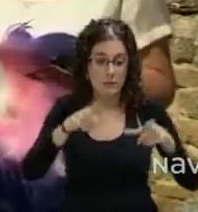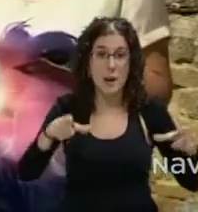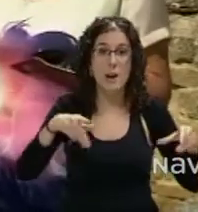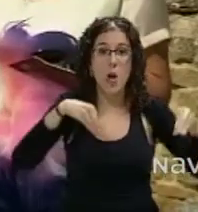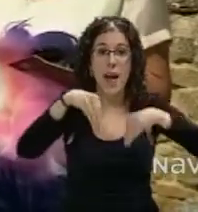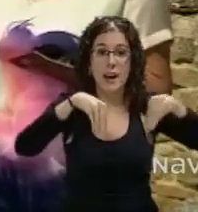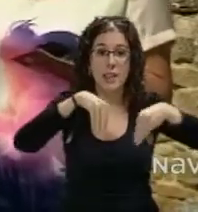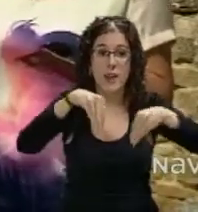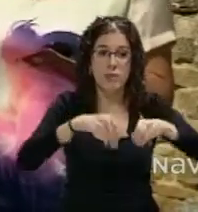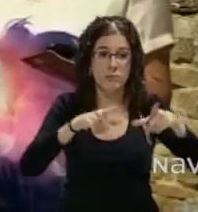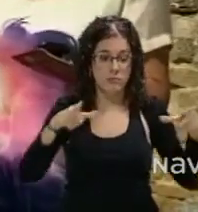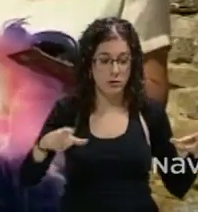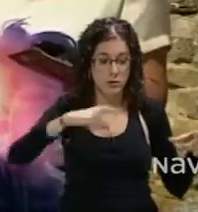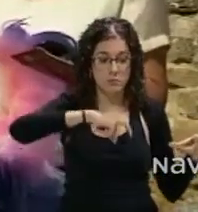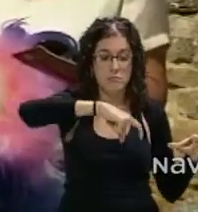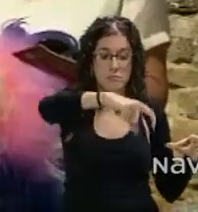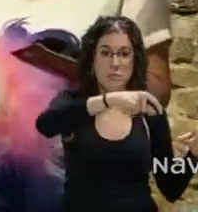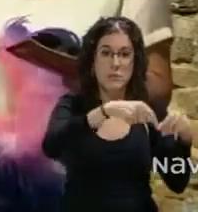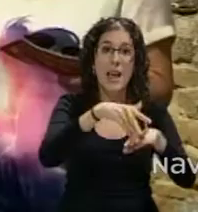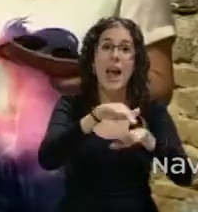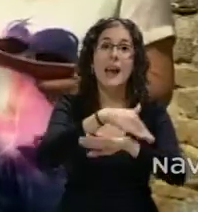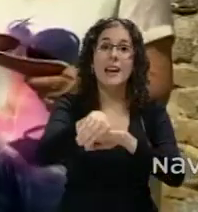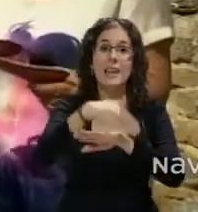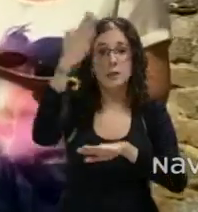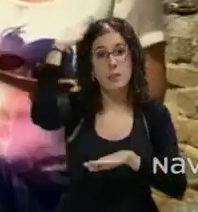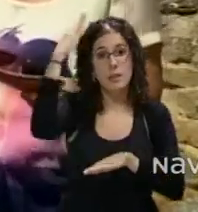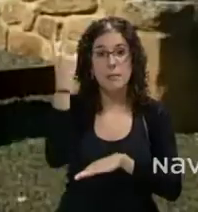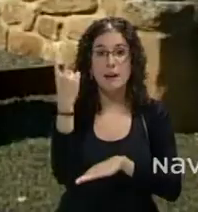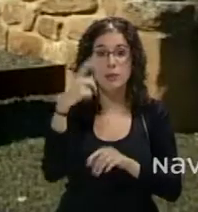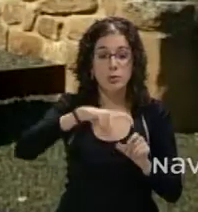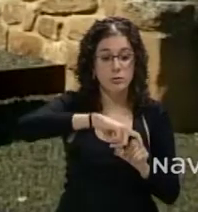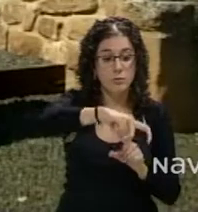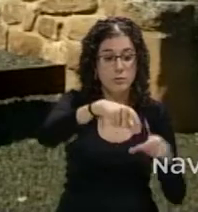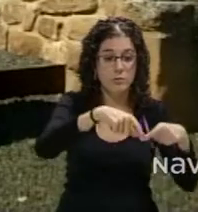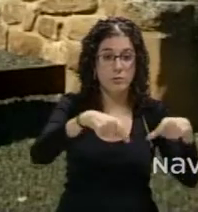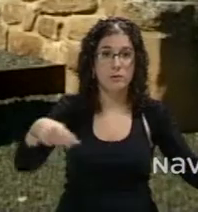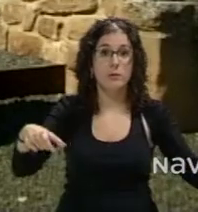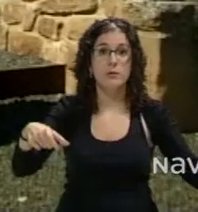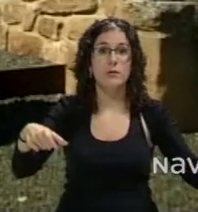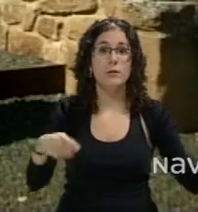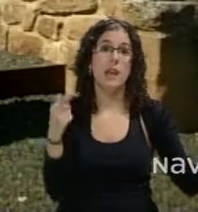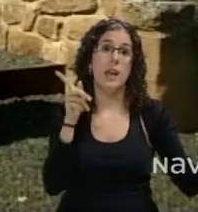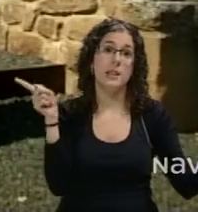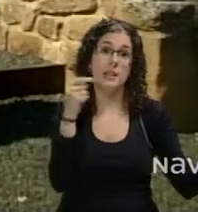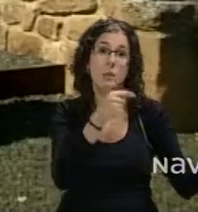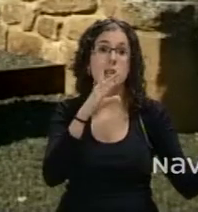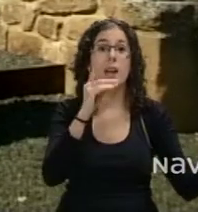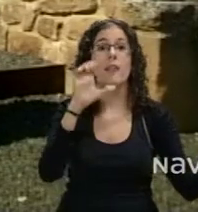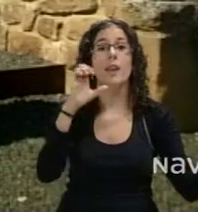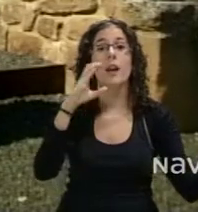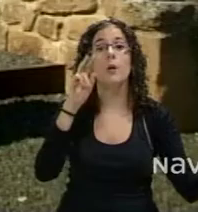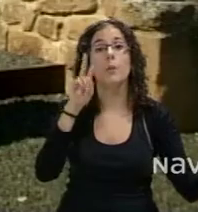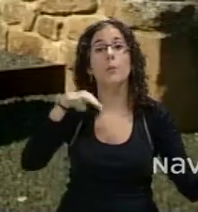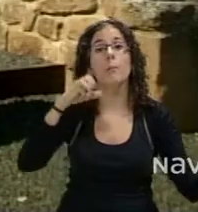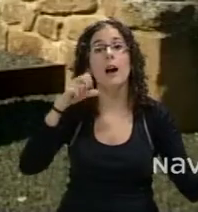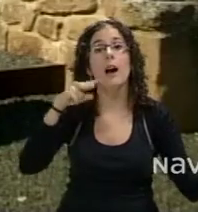principales. A la calle principal que va de este a oeste le llaman Decumanus Máximo, que es así que ha salido aquí, y a la calle que va de